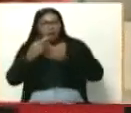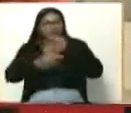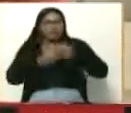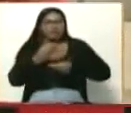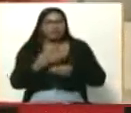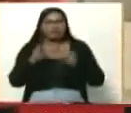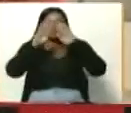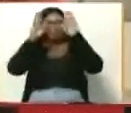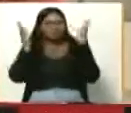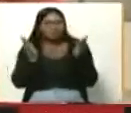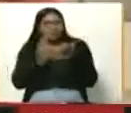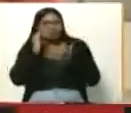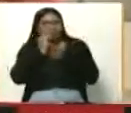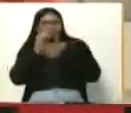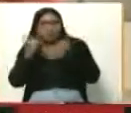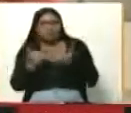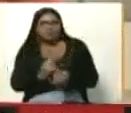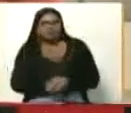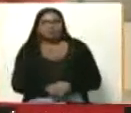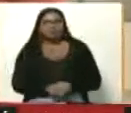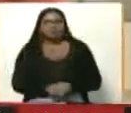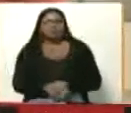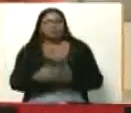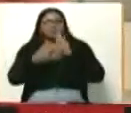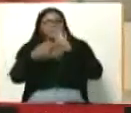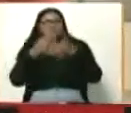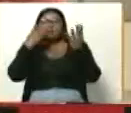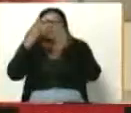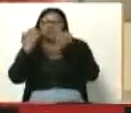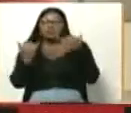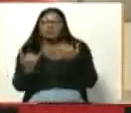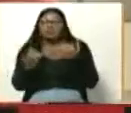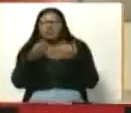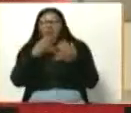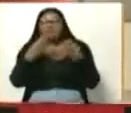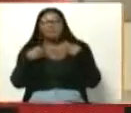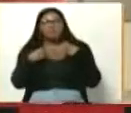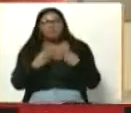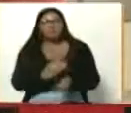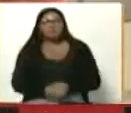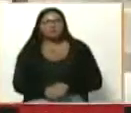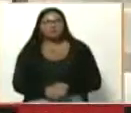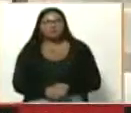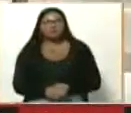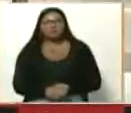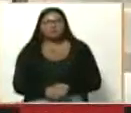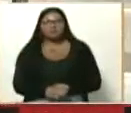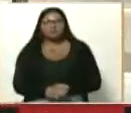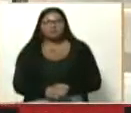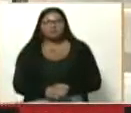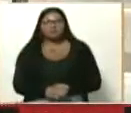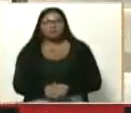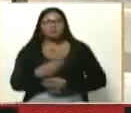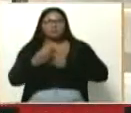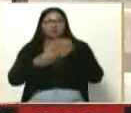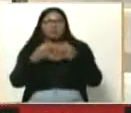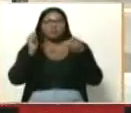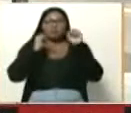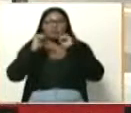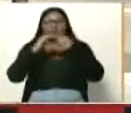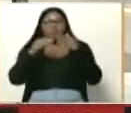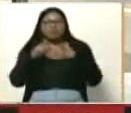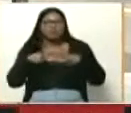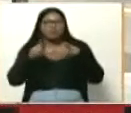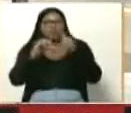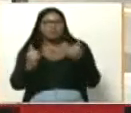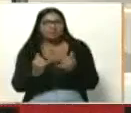del mundo simbólico, está de manifiesto allí en la Feria Artesanal del Buen Vivir. ¿Cómo justamente se ha desarrollado la movida de este sector,